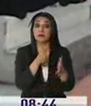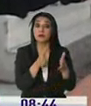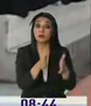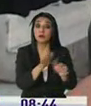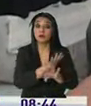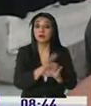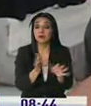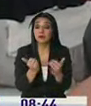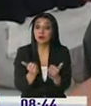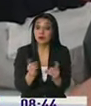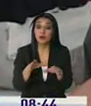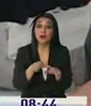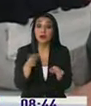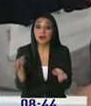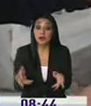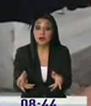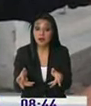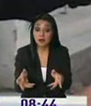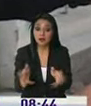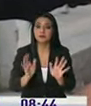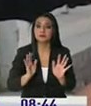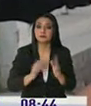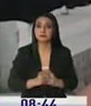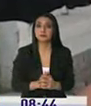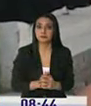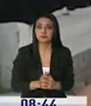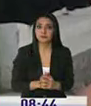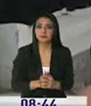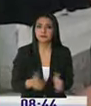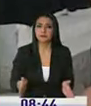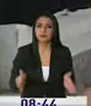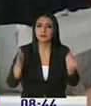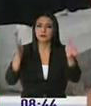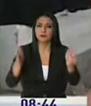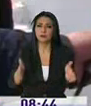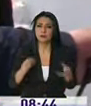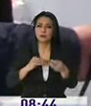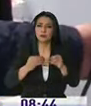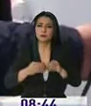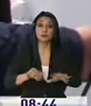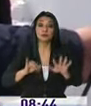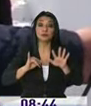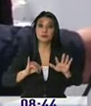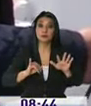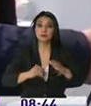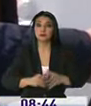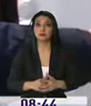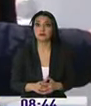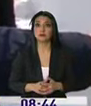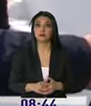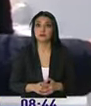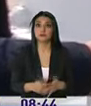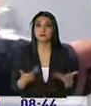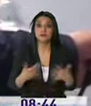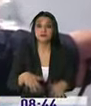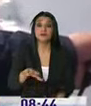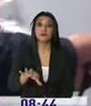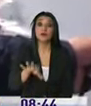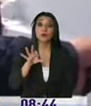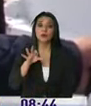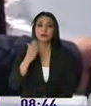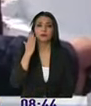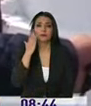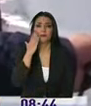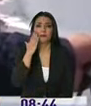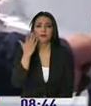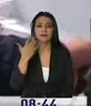guardado, ahorita es la caja que nos encontramos aquí dentro. Es en el bloque 6. Que al fin pudimos encontrar los restos de mi